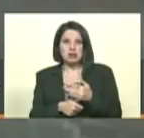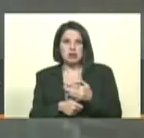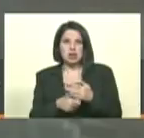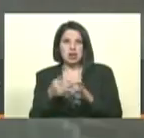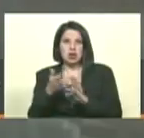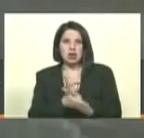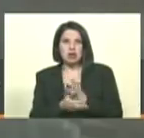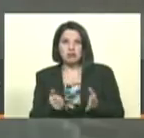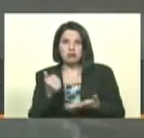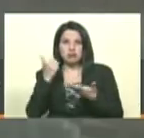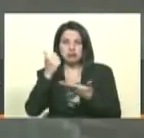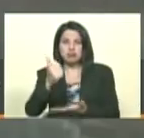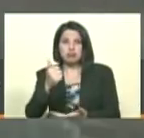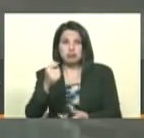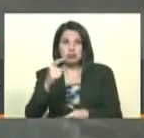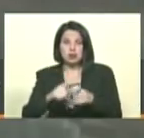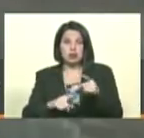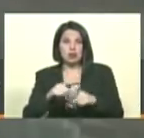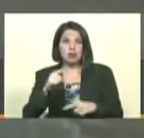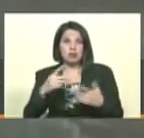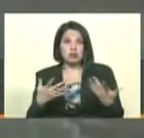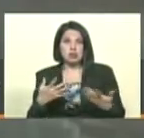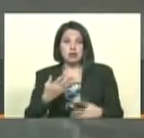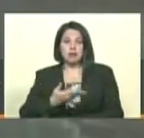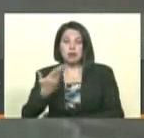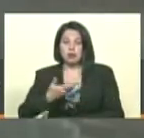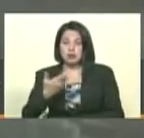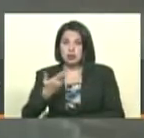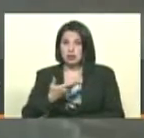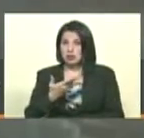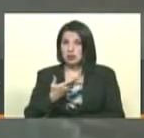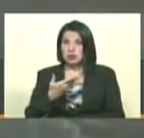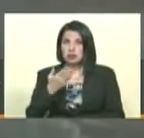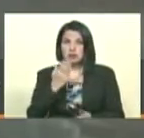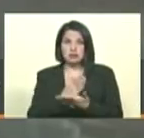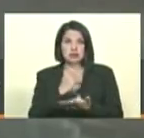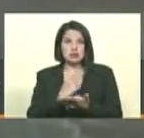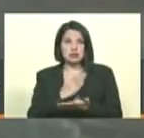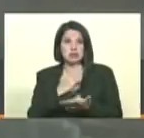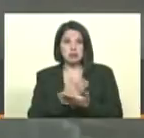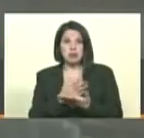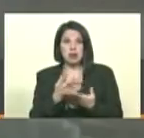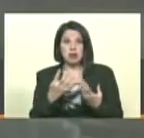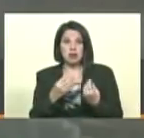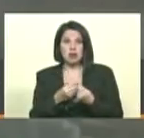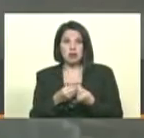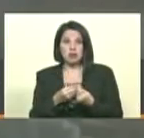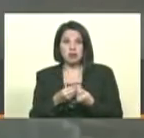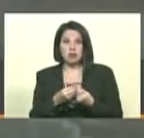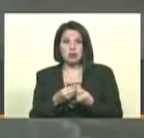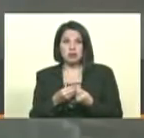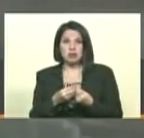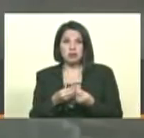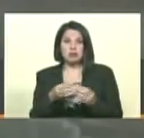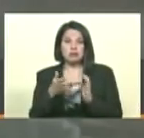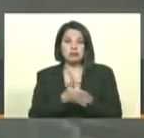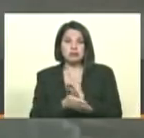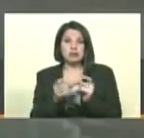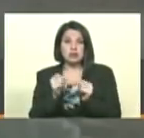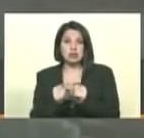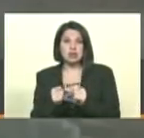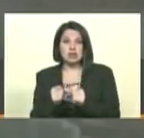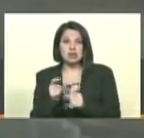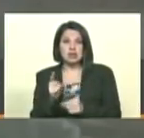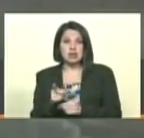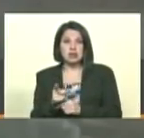una garantía que se nos ha olvidado, que siempre está y más nunca lo volvimos a mencionar, pero está allí, sigue estando allí.